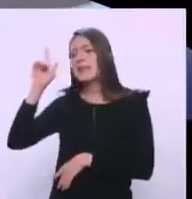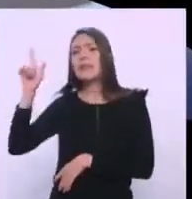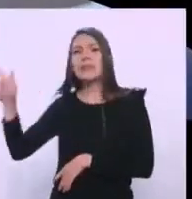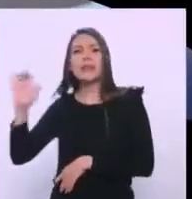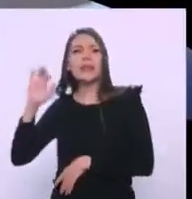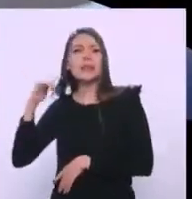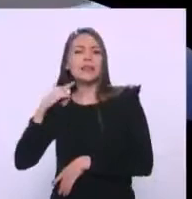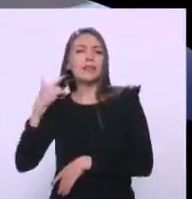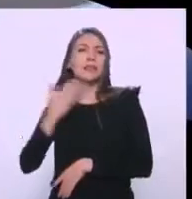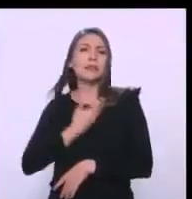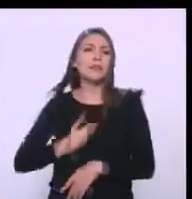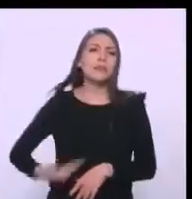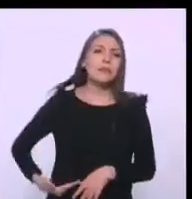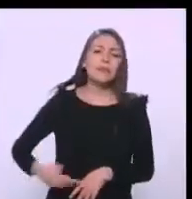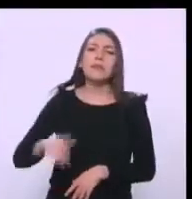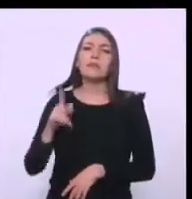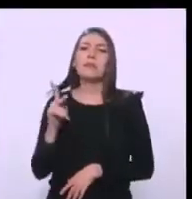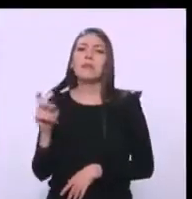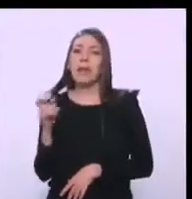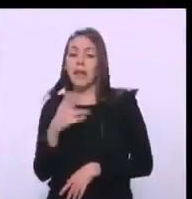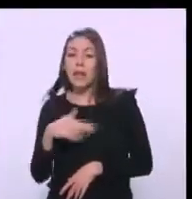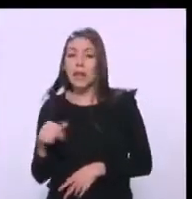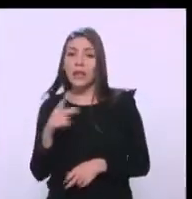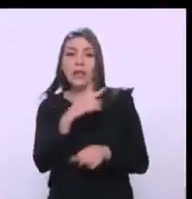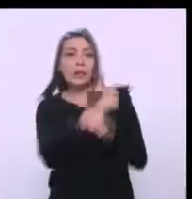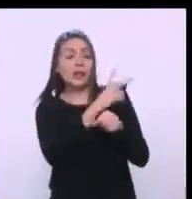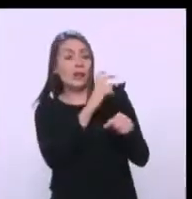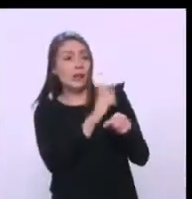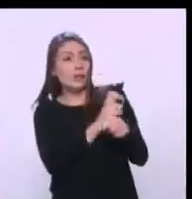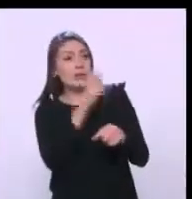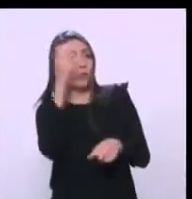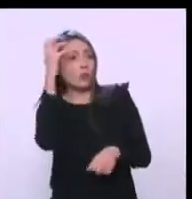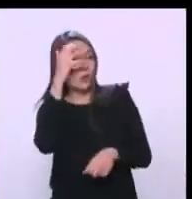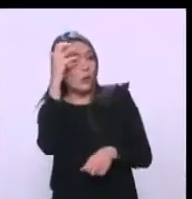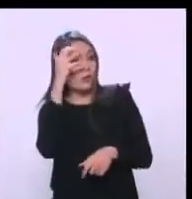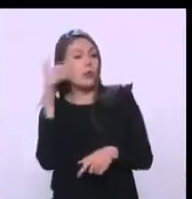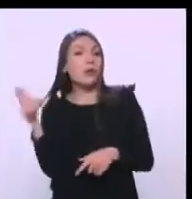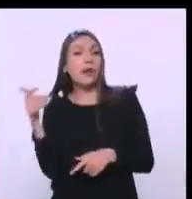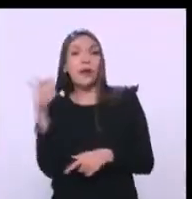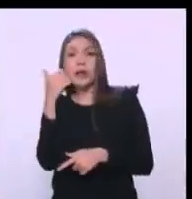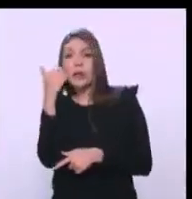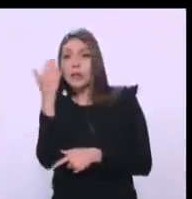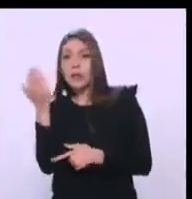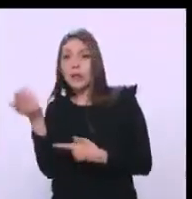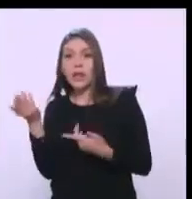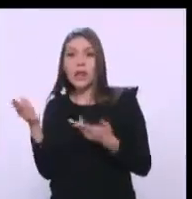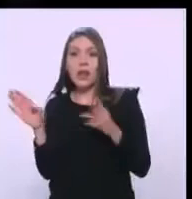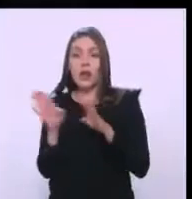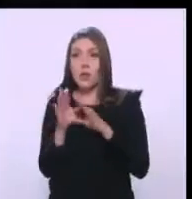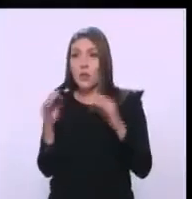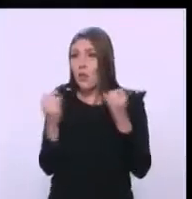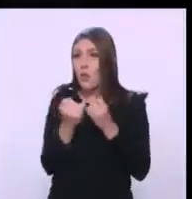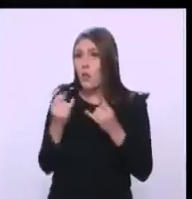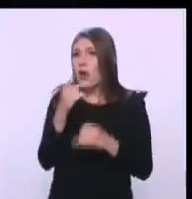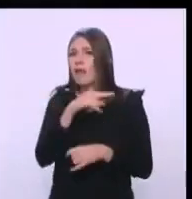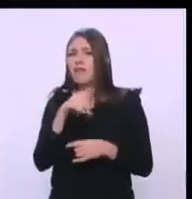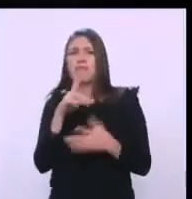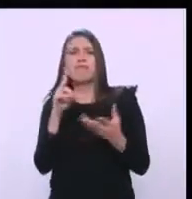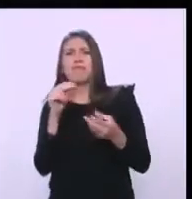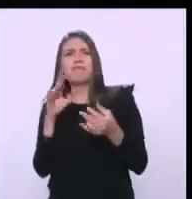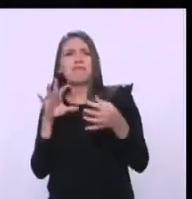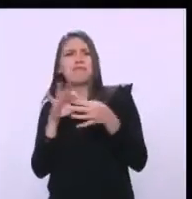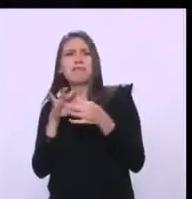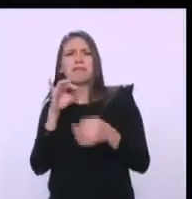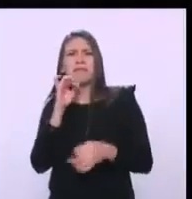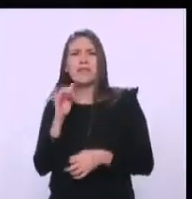expresidente Peña Nieto invitó al entonces candidato Trump, intentan hacer esta analogía que no tiene correspondencia